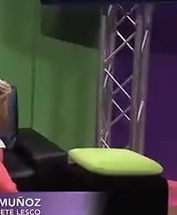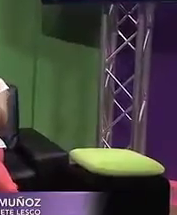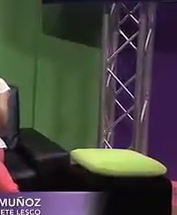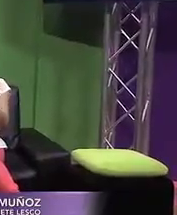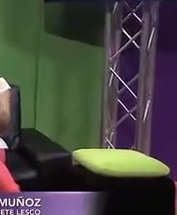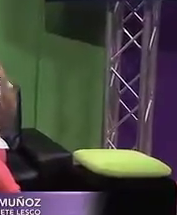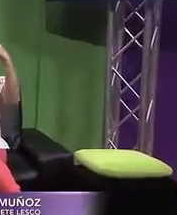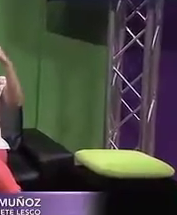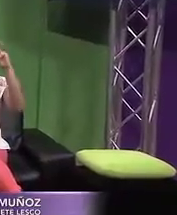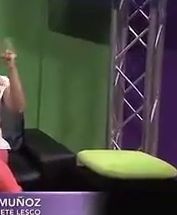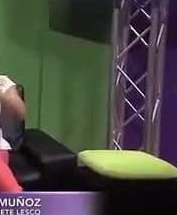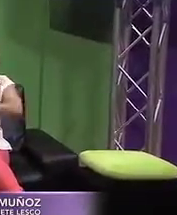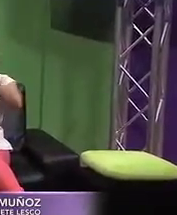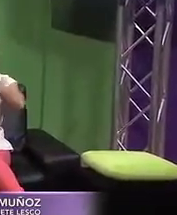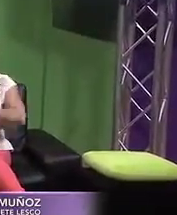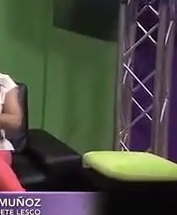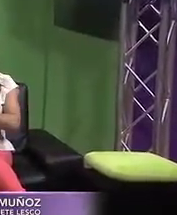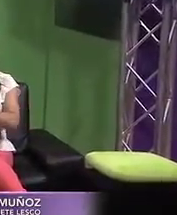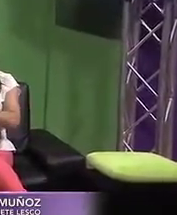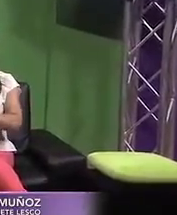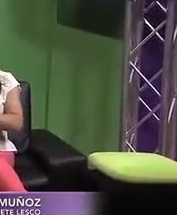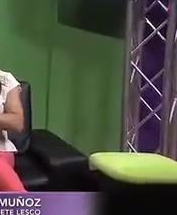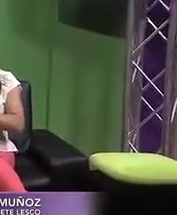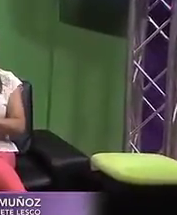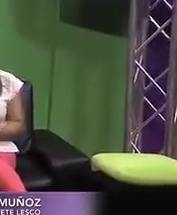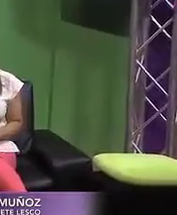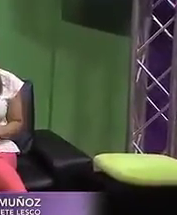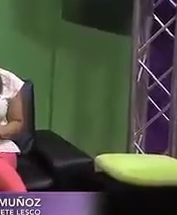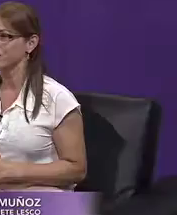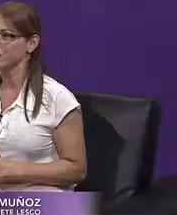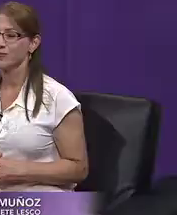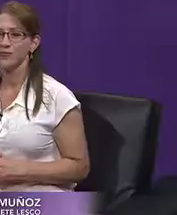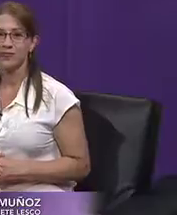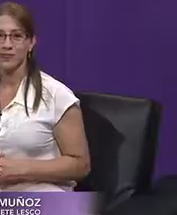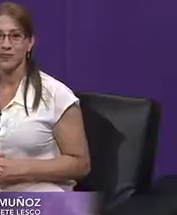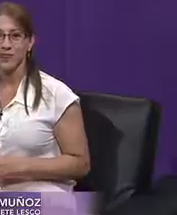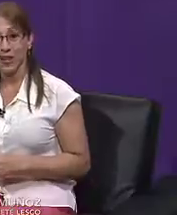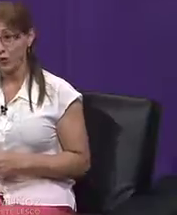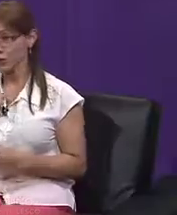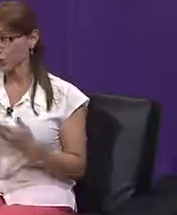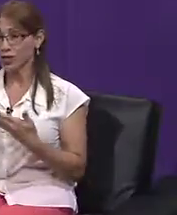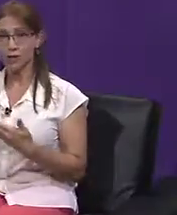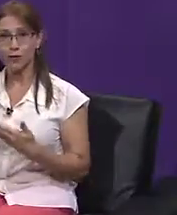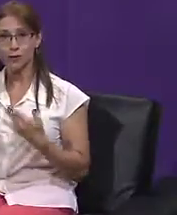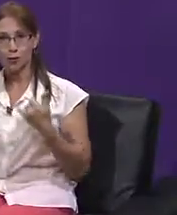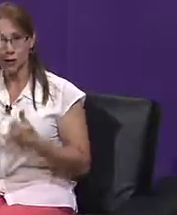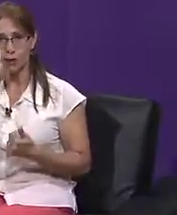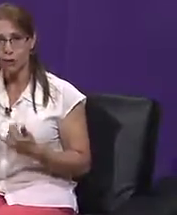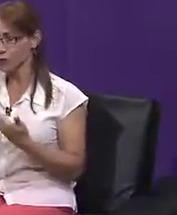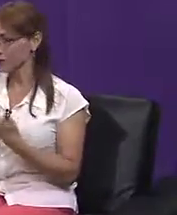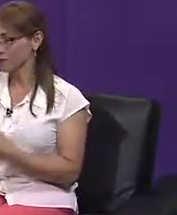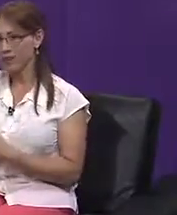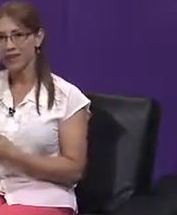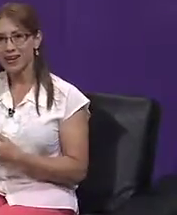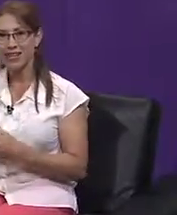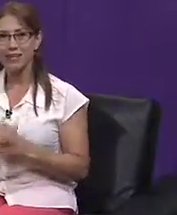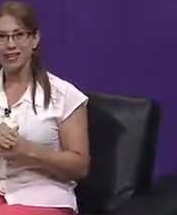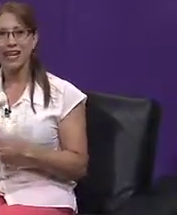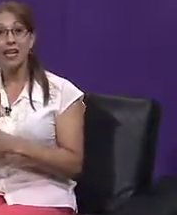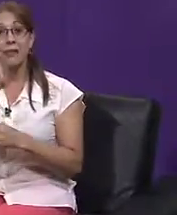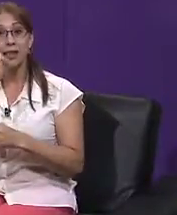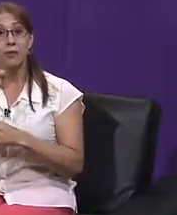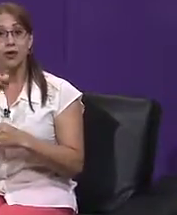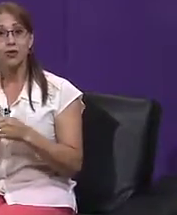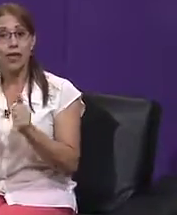su hogar la más completa información en discapacidad y adultez mayor. Nosotras somos Yuri Muñoz y María Fernanda Jiménez. Le invitamos